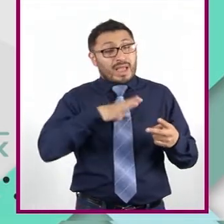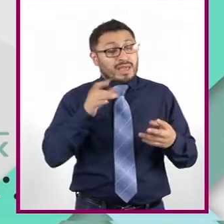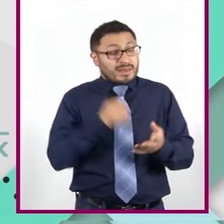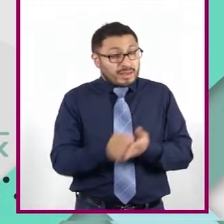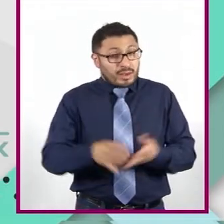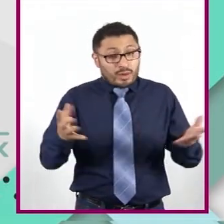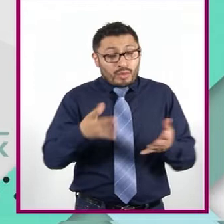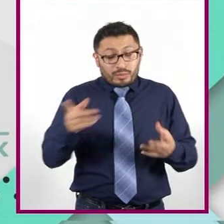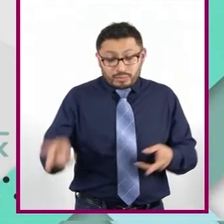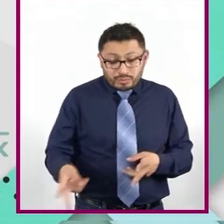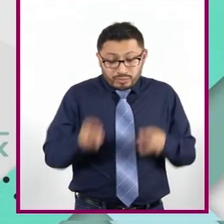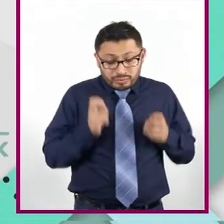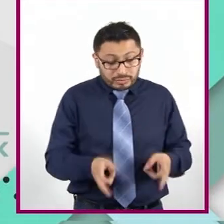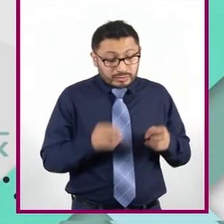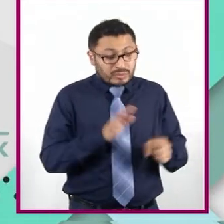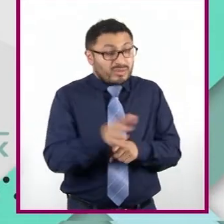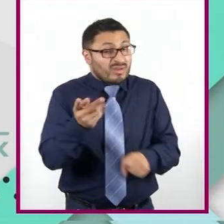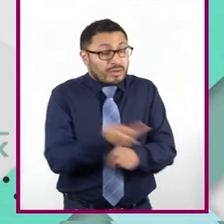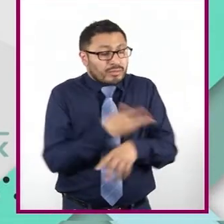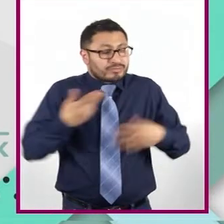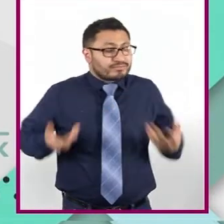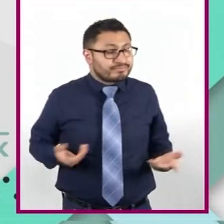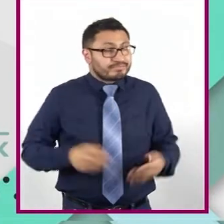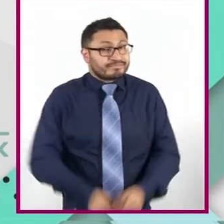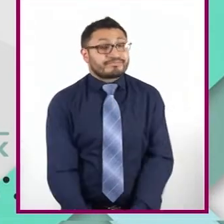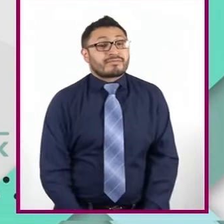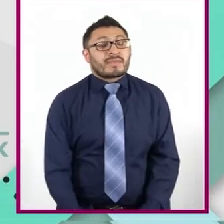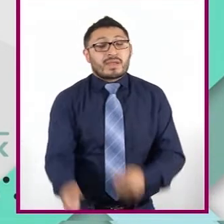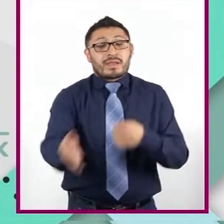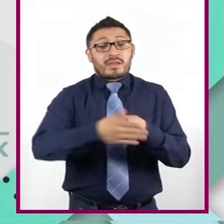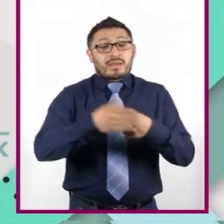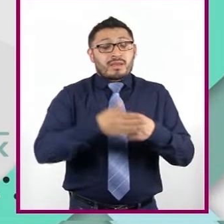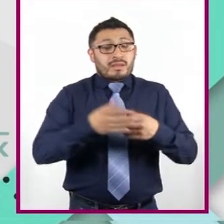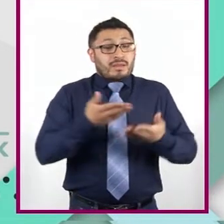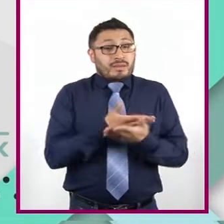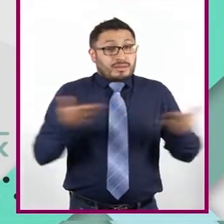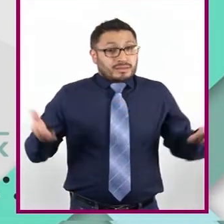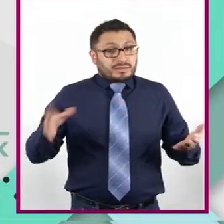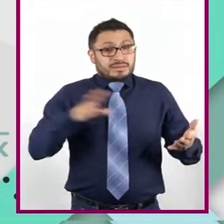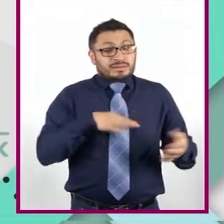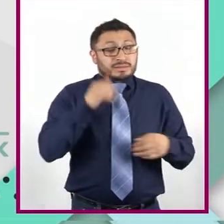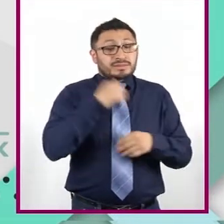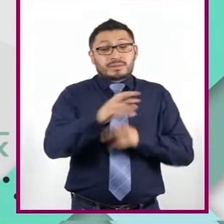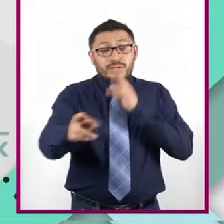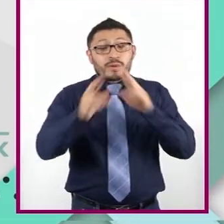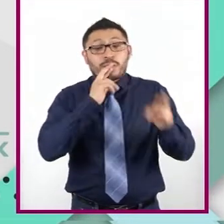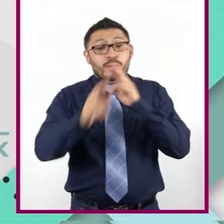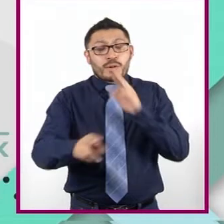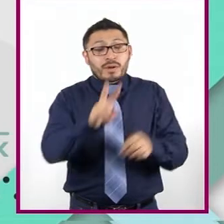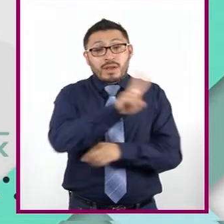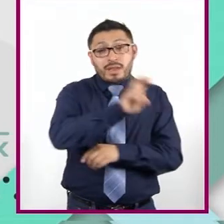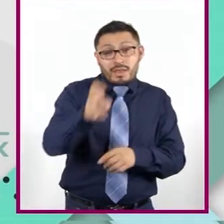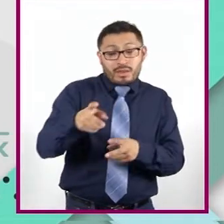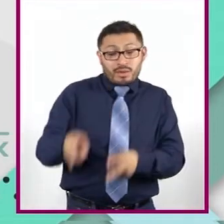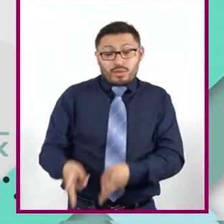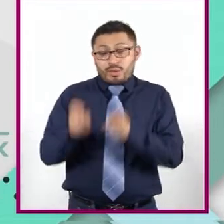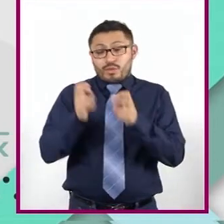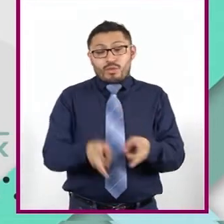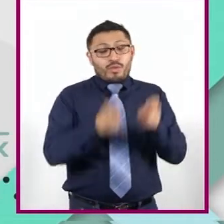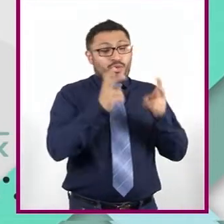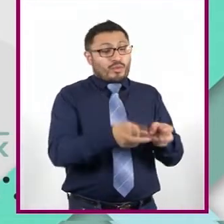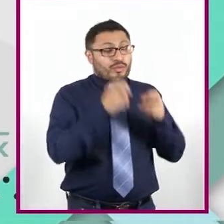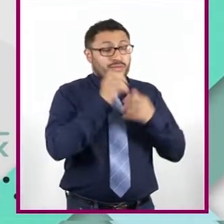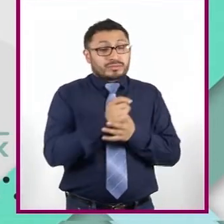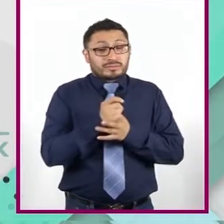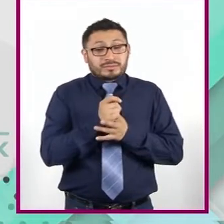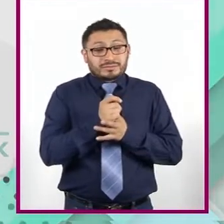sustracciones y averiguar lo que sucederá. En la siguiente tabla se muestran los resultados de las 200 sustracciones.